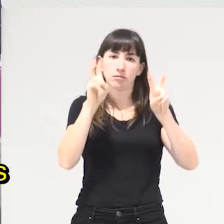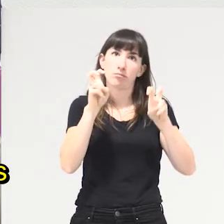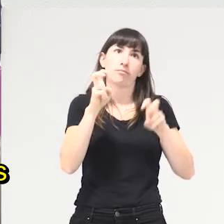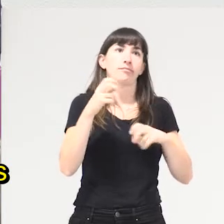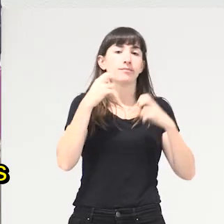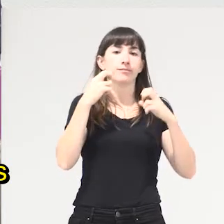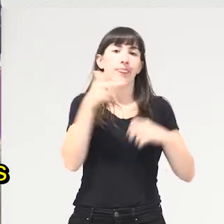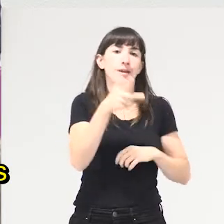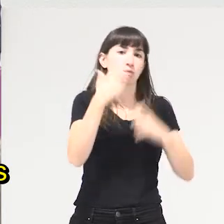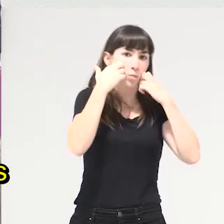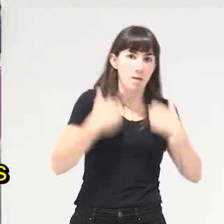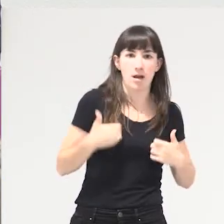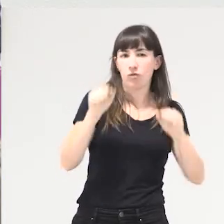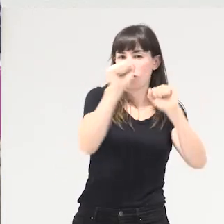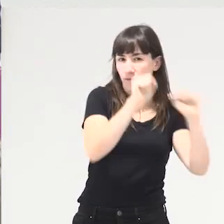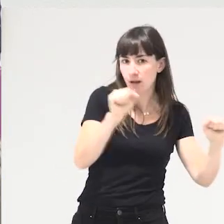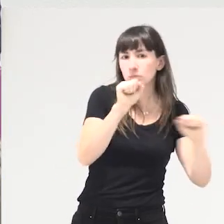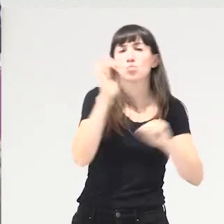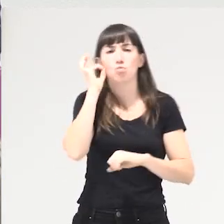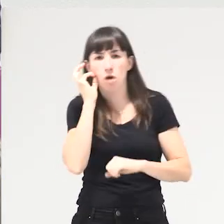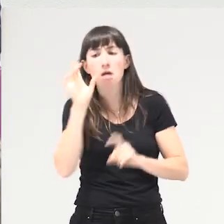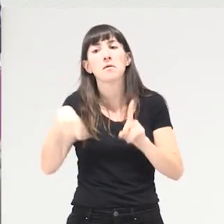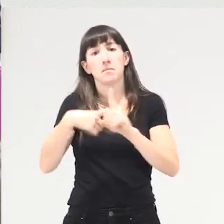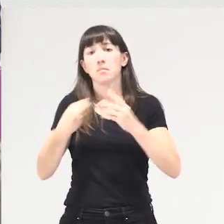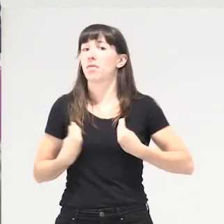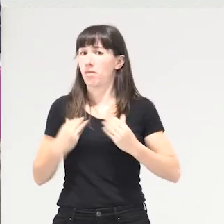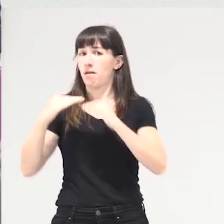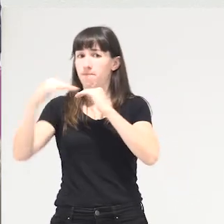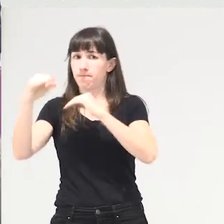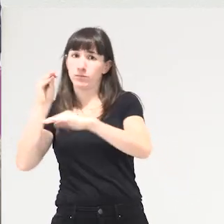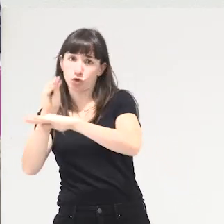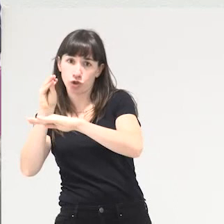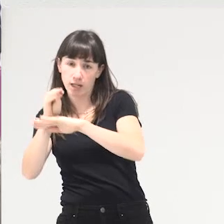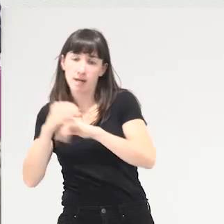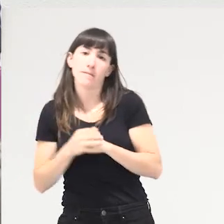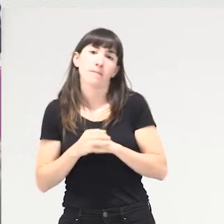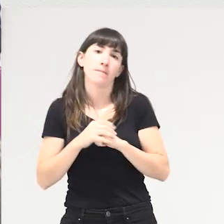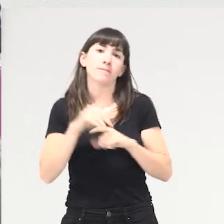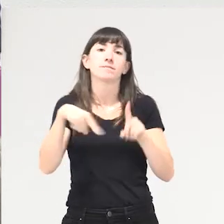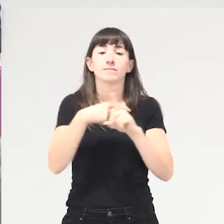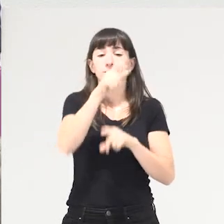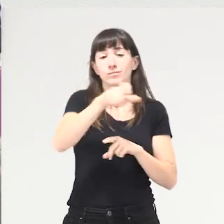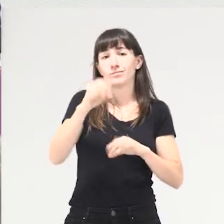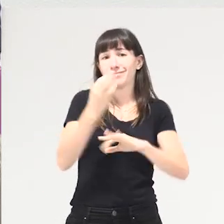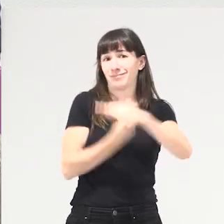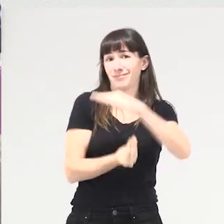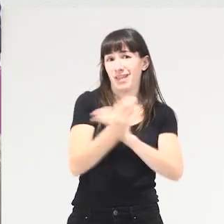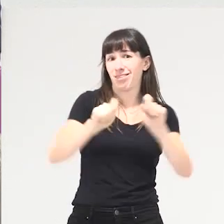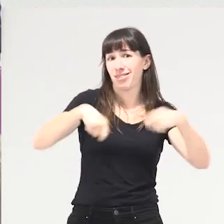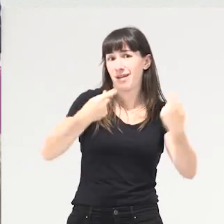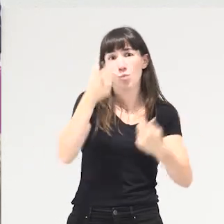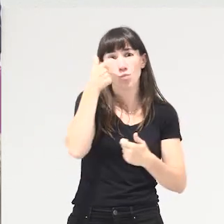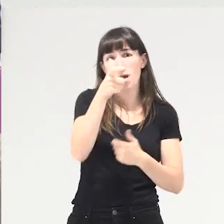humanos de las mujeres, pero también por la sostenibilidad de la vida y por los derechos de los pueblos indígenas, ¿no?, que son